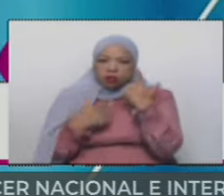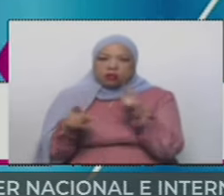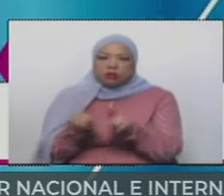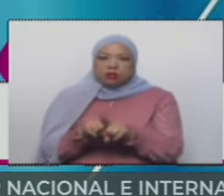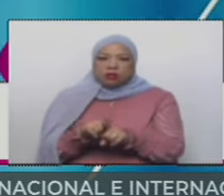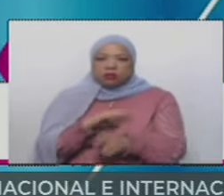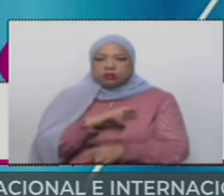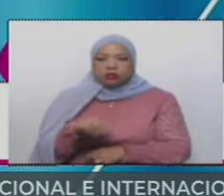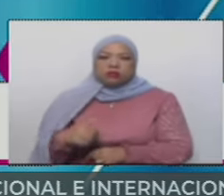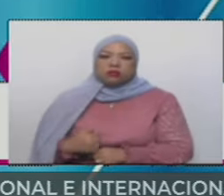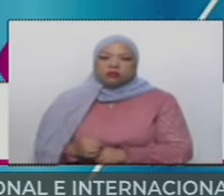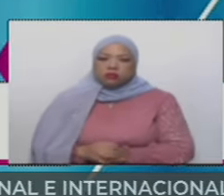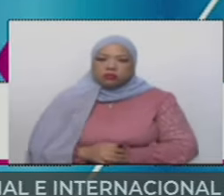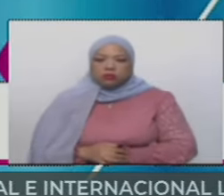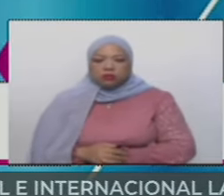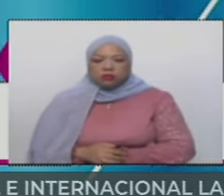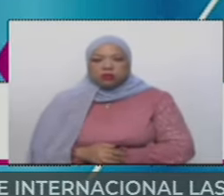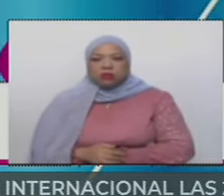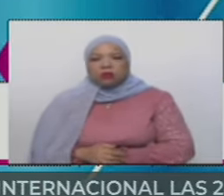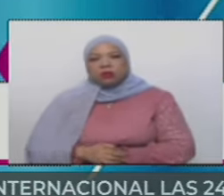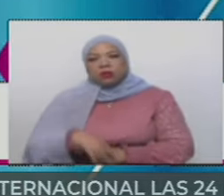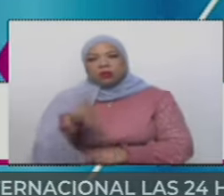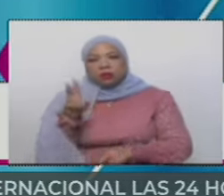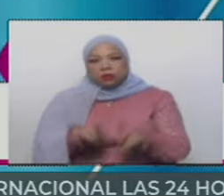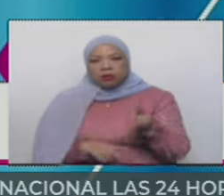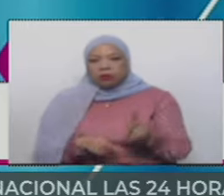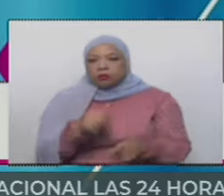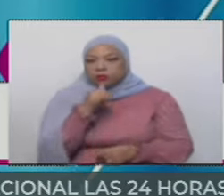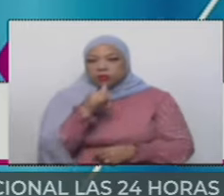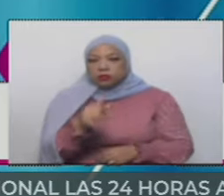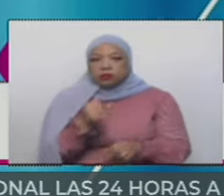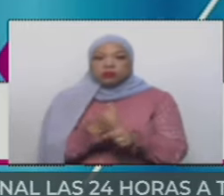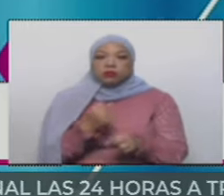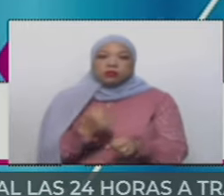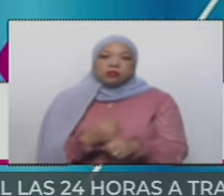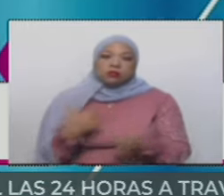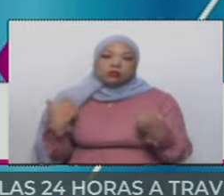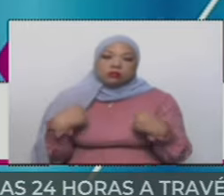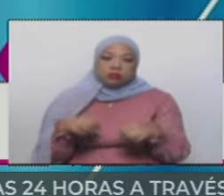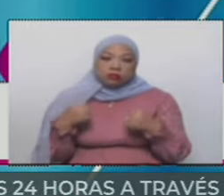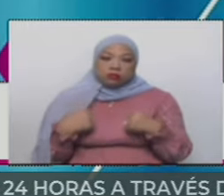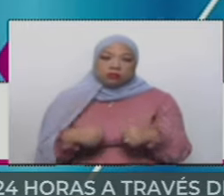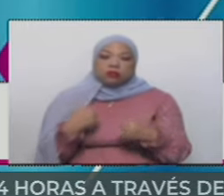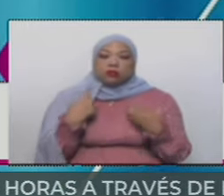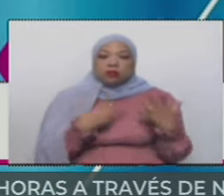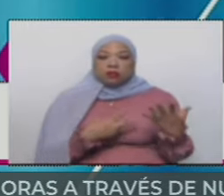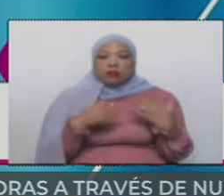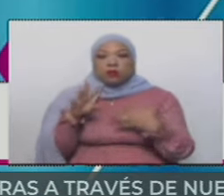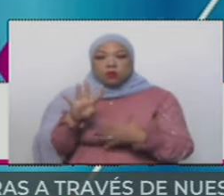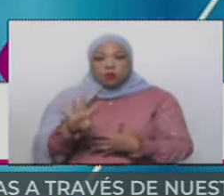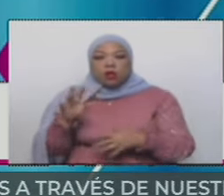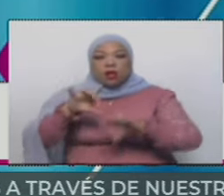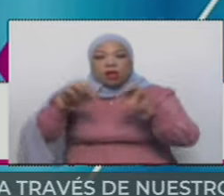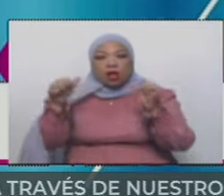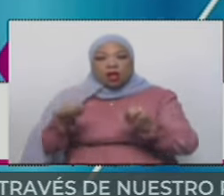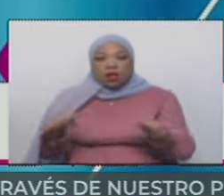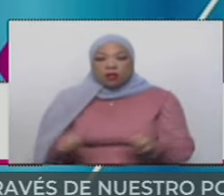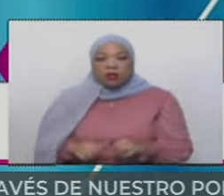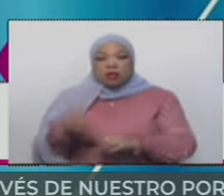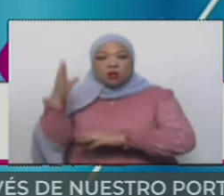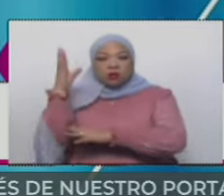vinieron también a las exposiciones y se activó más de 74 artistas